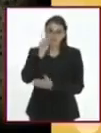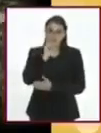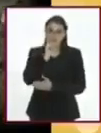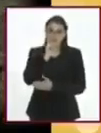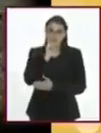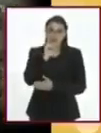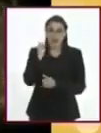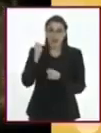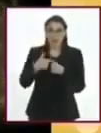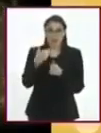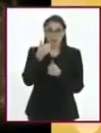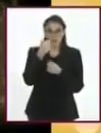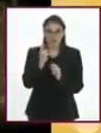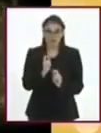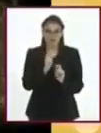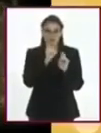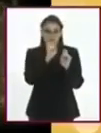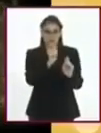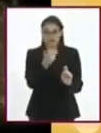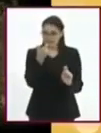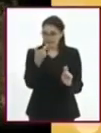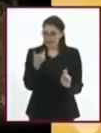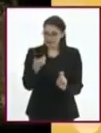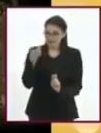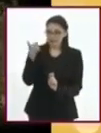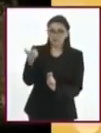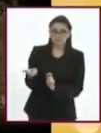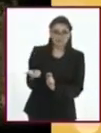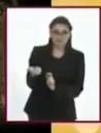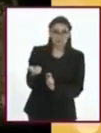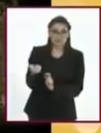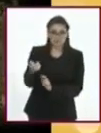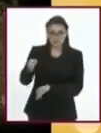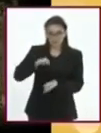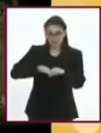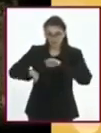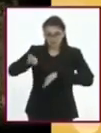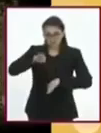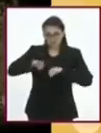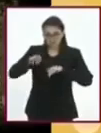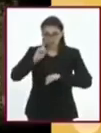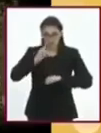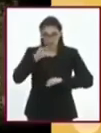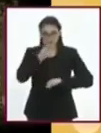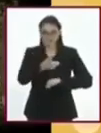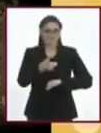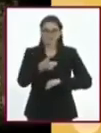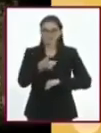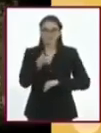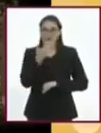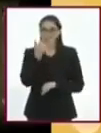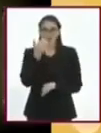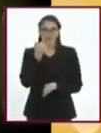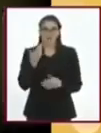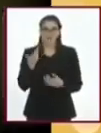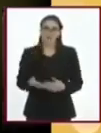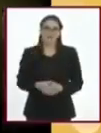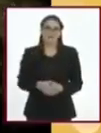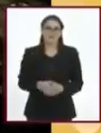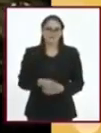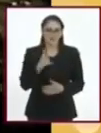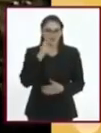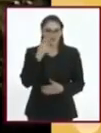alguna forma un dinero por el trabajo que realizan. Entonces, realmente las desigualdades pues